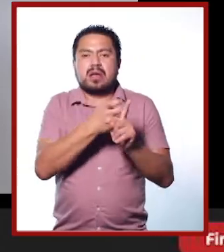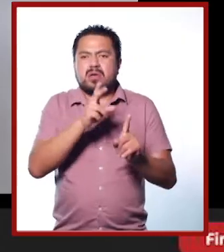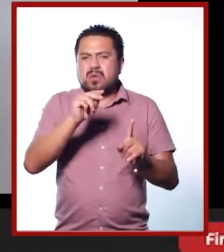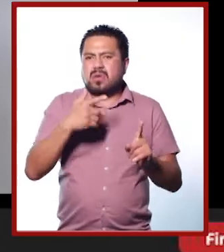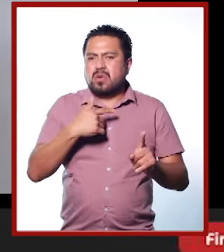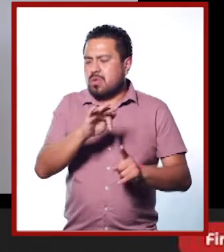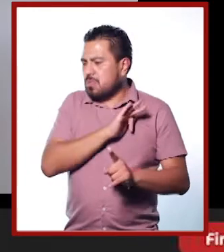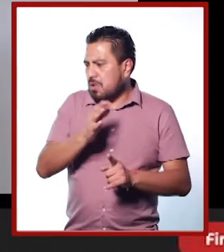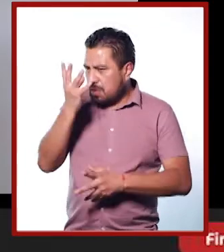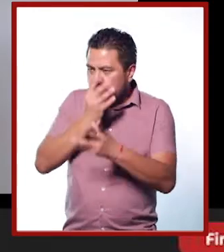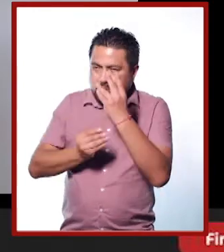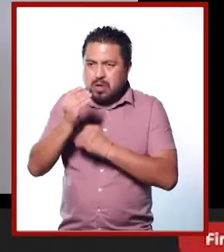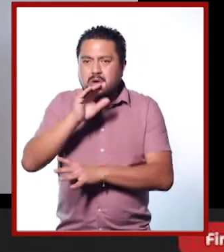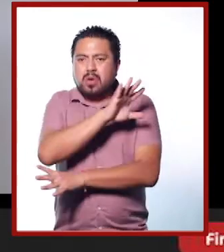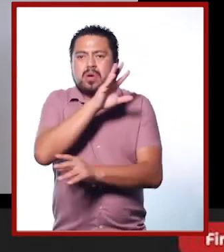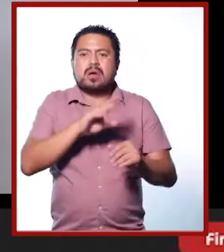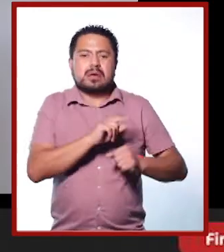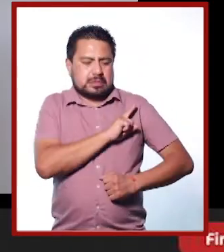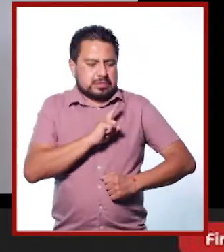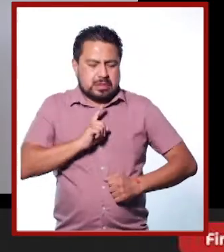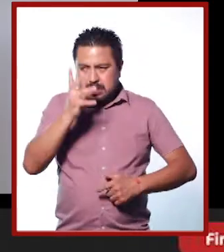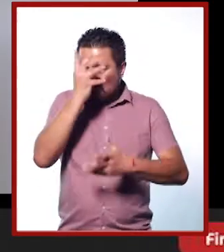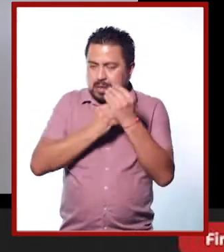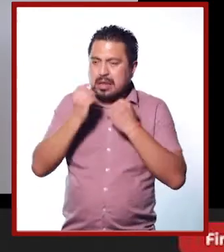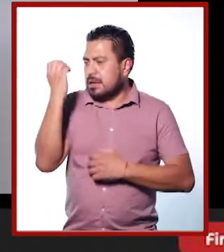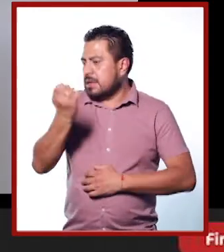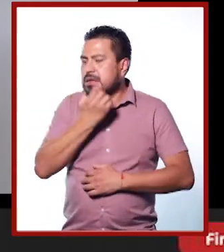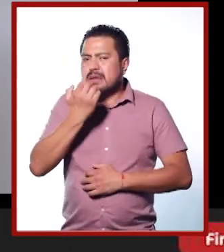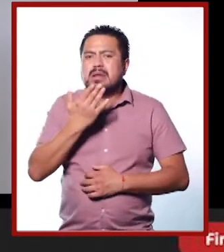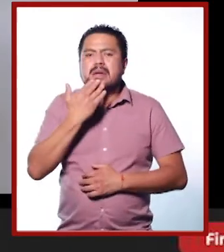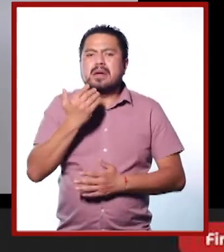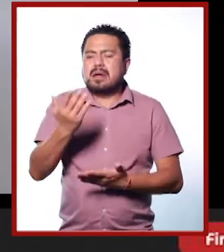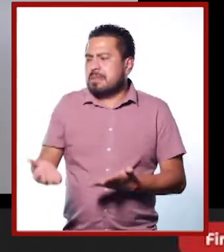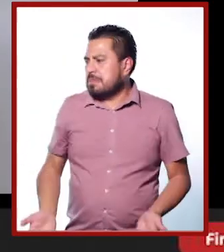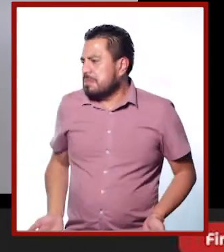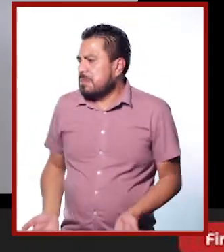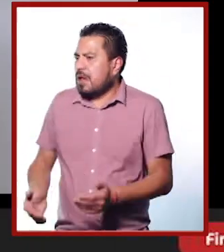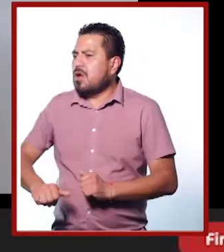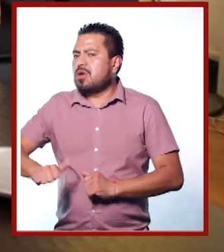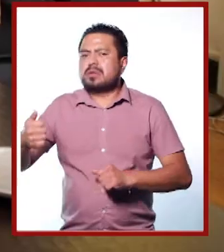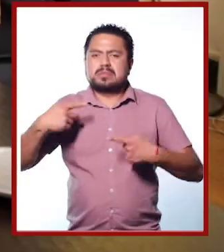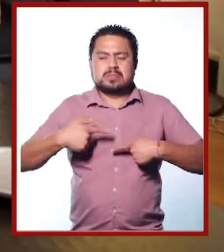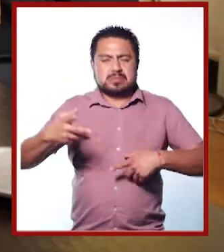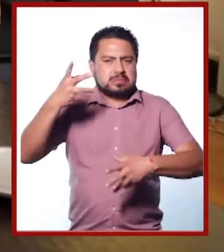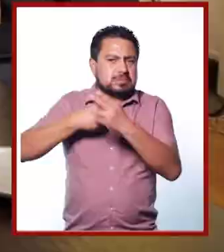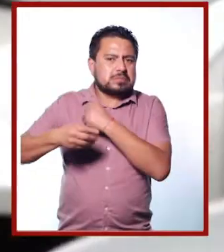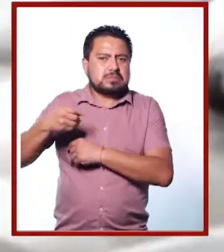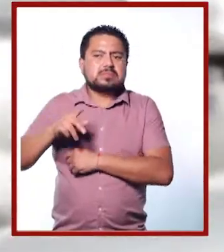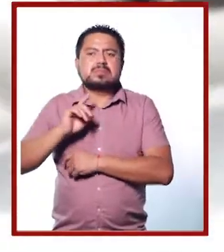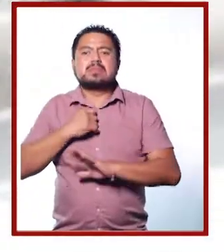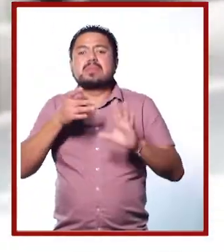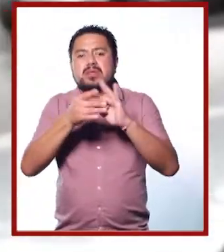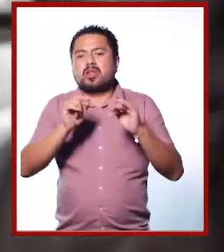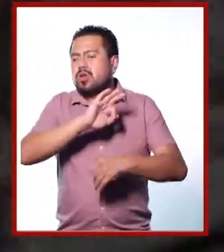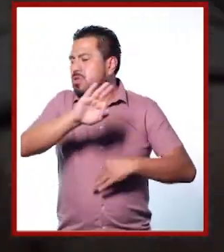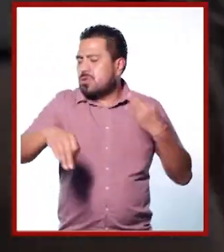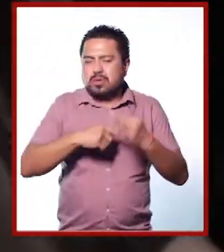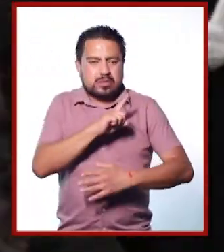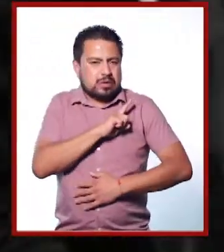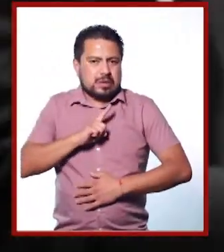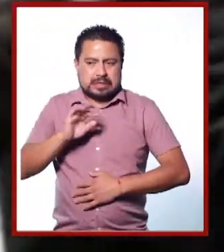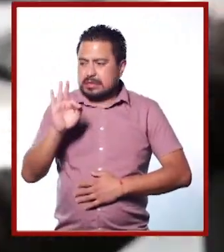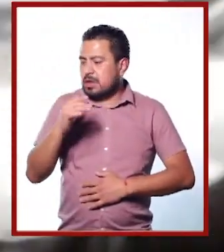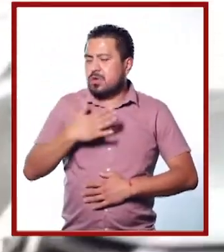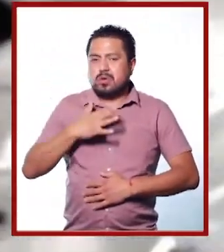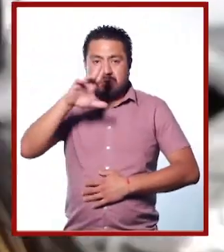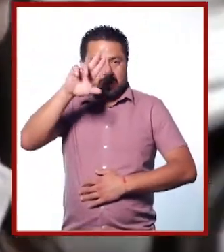final yo no estoy pudiendo aprender todo lo que debería de aprender en la escuela, ni estoy dejando que otra persona lo aprenda. Claro. Ahora, ¿por qué digo que es de todos? A lo